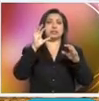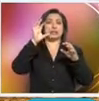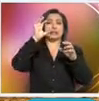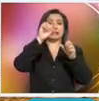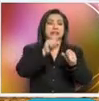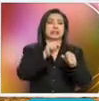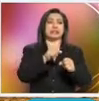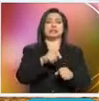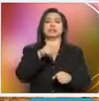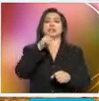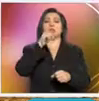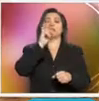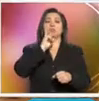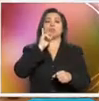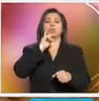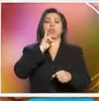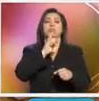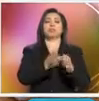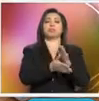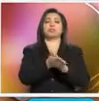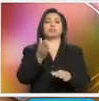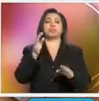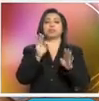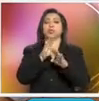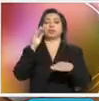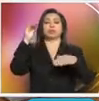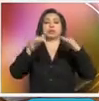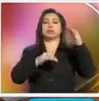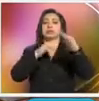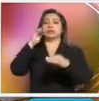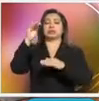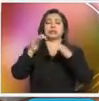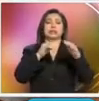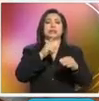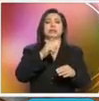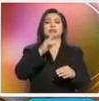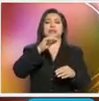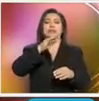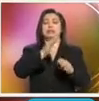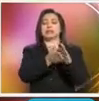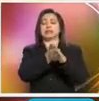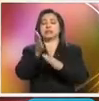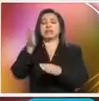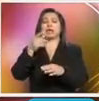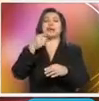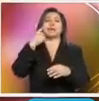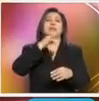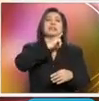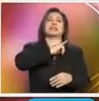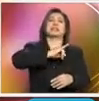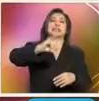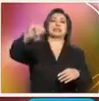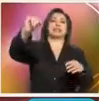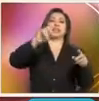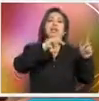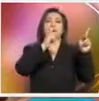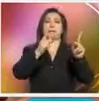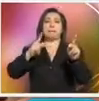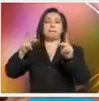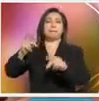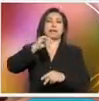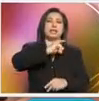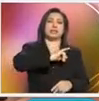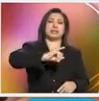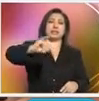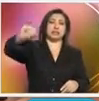al famoso islote y tratar de ingeniárselas para llegar a la playa, porque no está tan lejos, está muy cerca de la playa. Entonces,